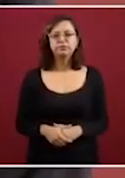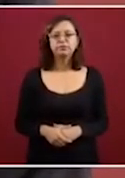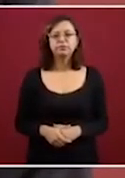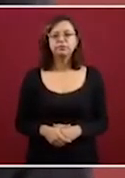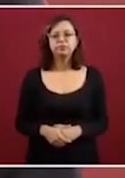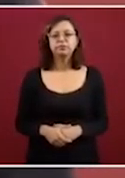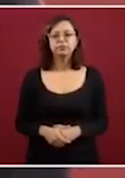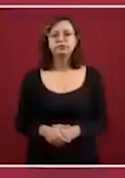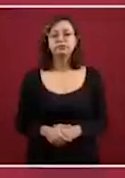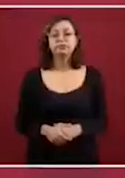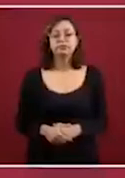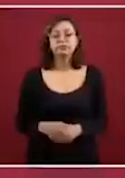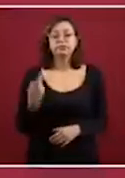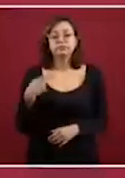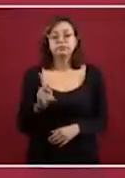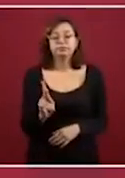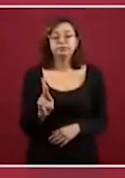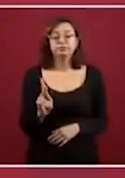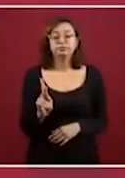Pero